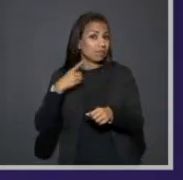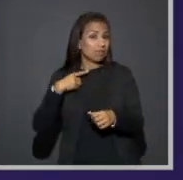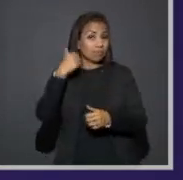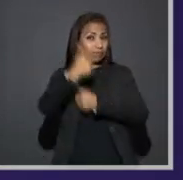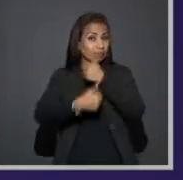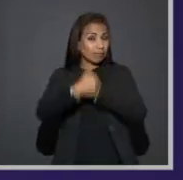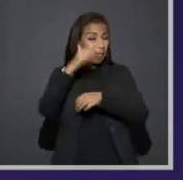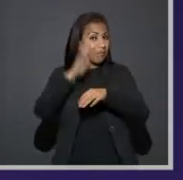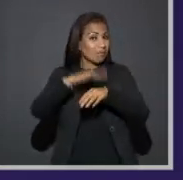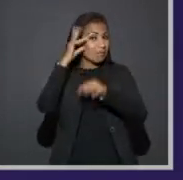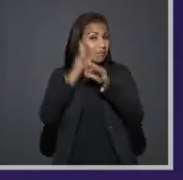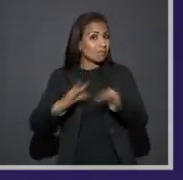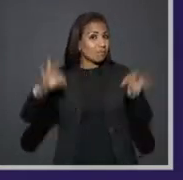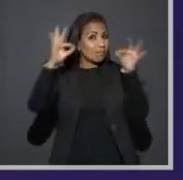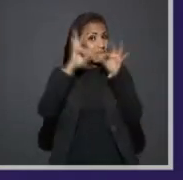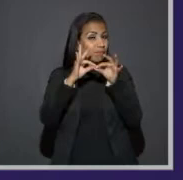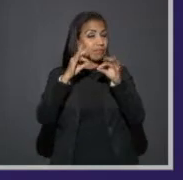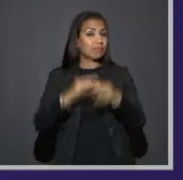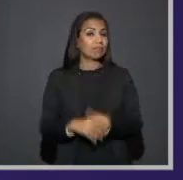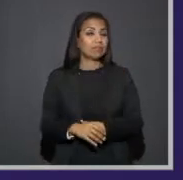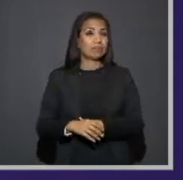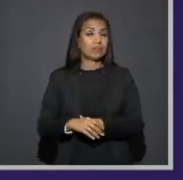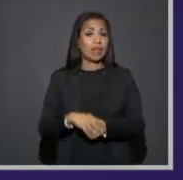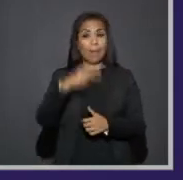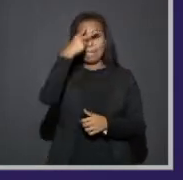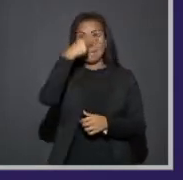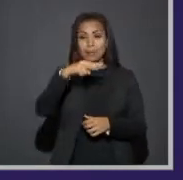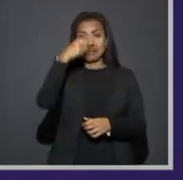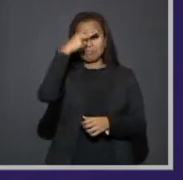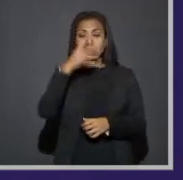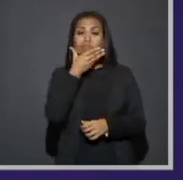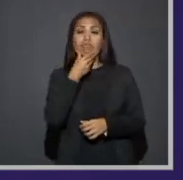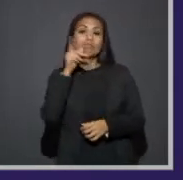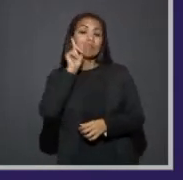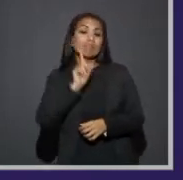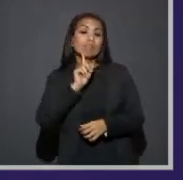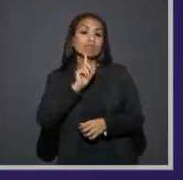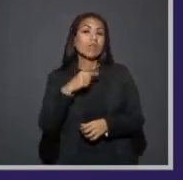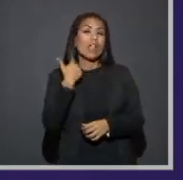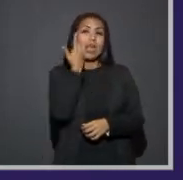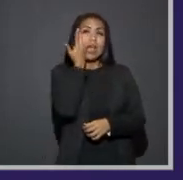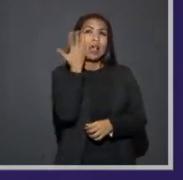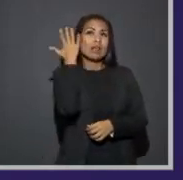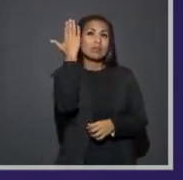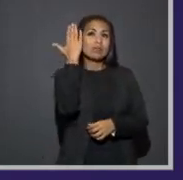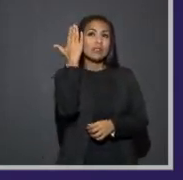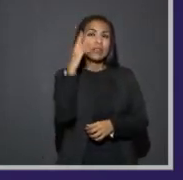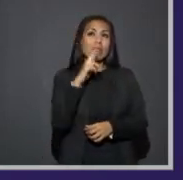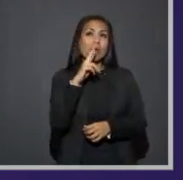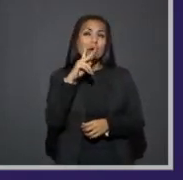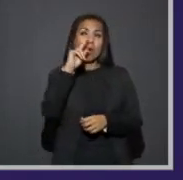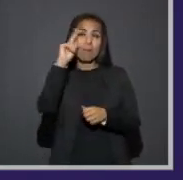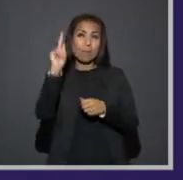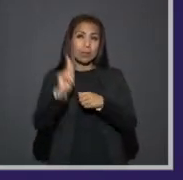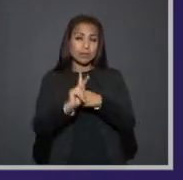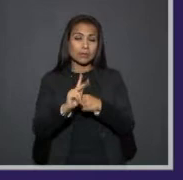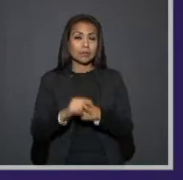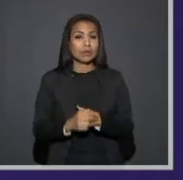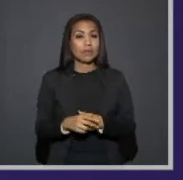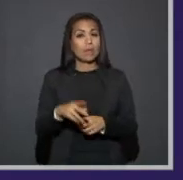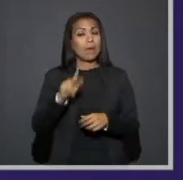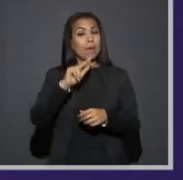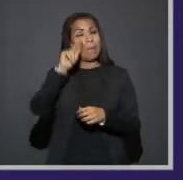nunca. A las mexicanas y a los mexicanos nos une el deseo de un mejor país, un país seguro,